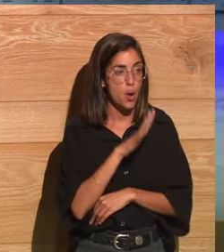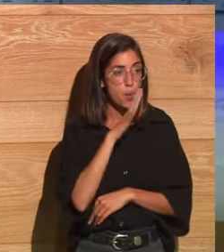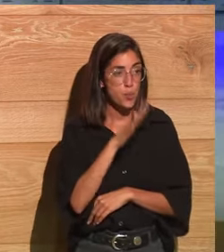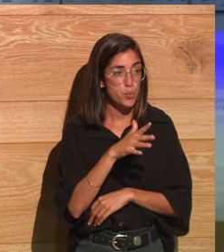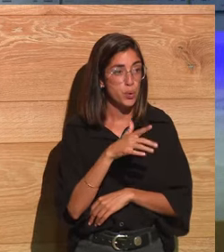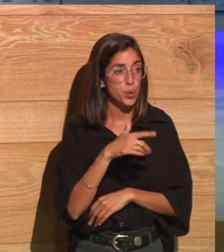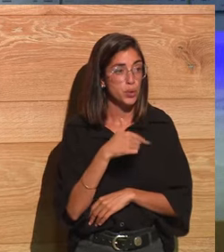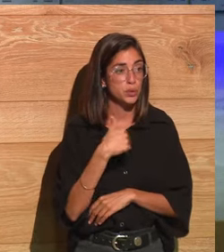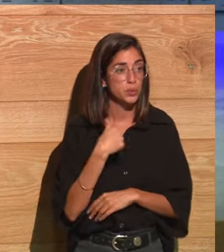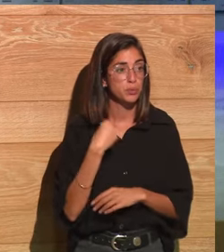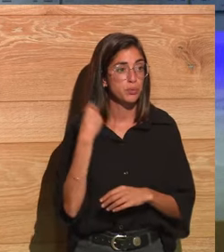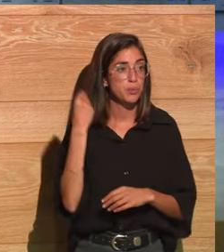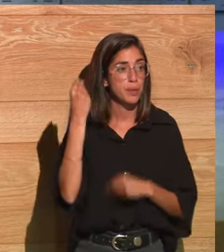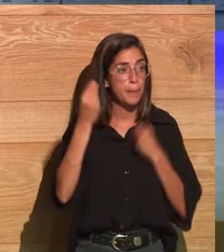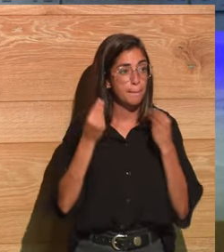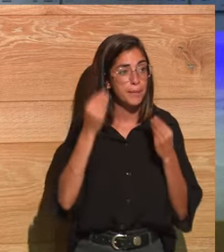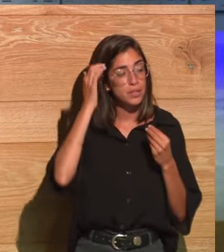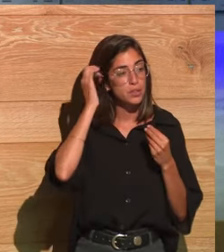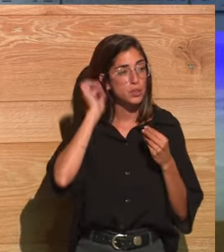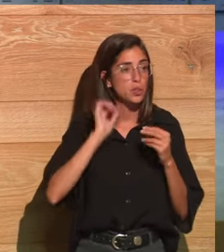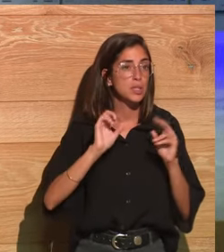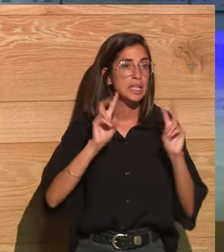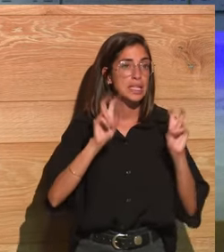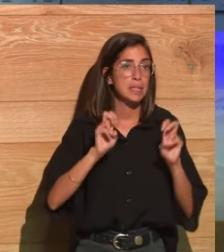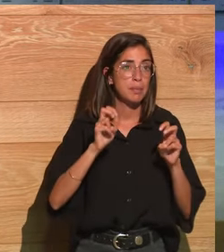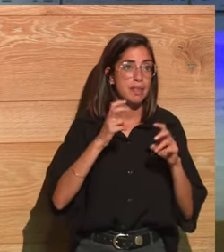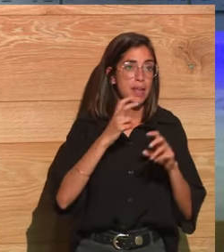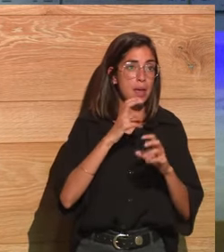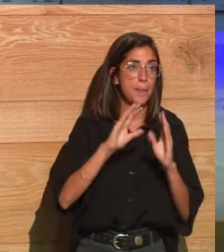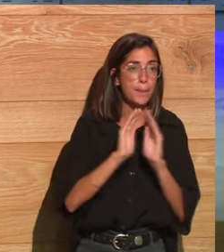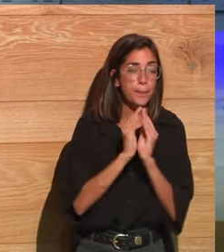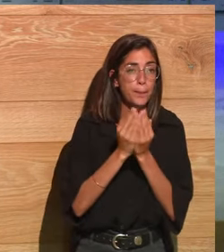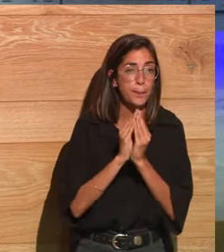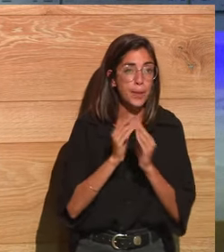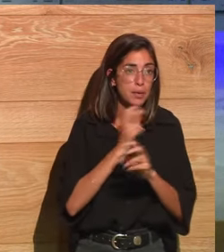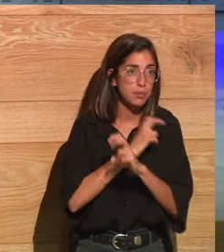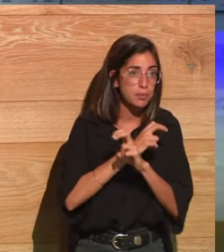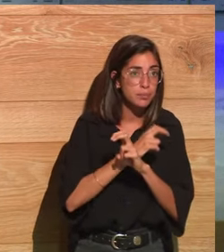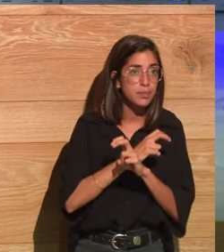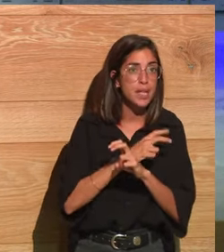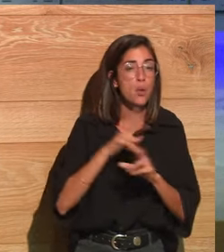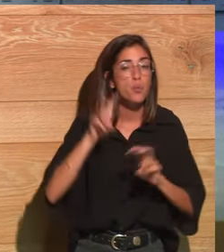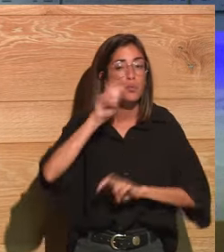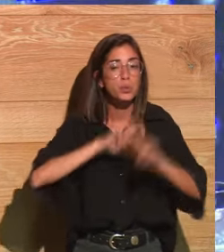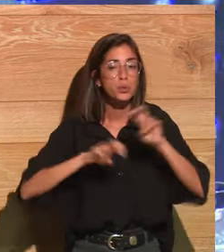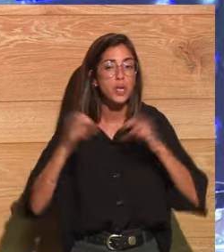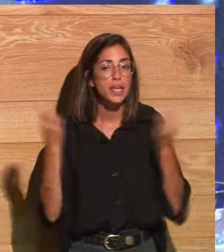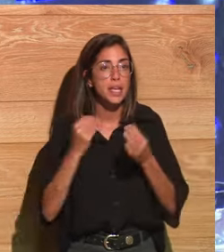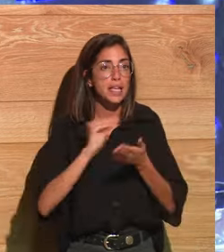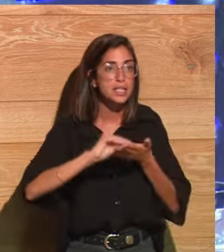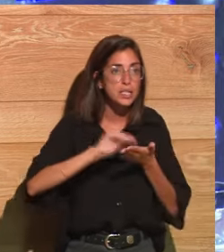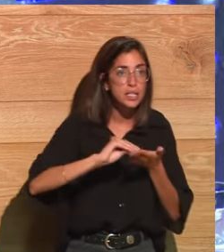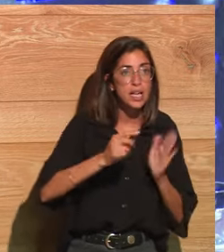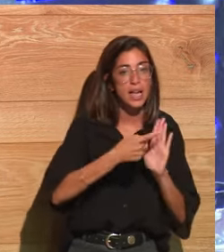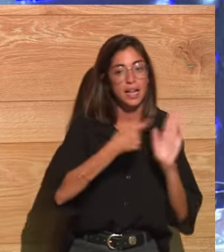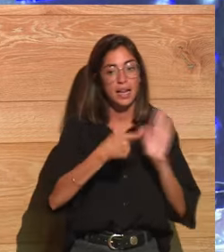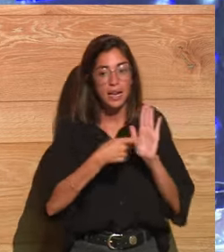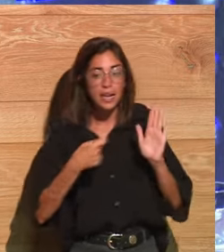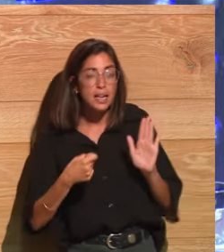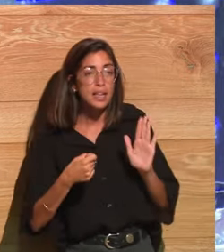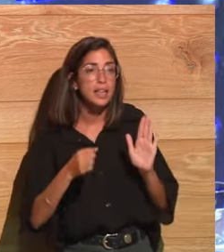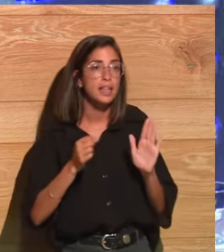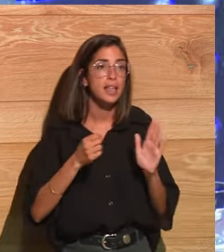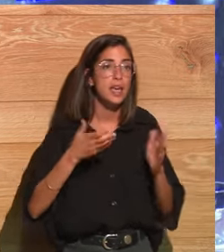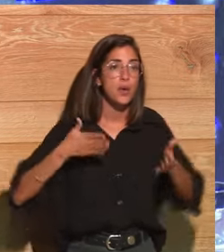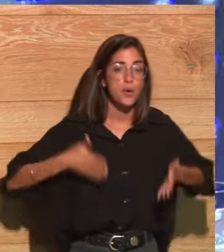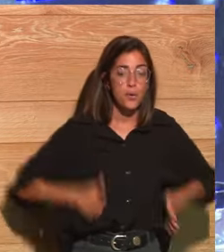de las cosas que no es exactamente la paleomelancolía, pero que se le parece mucho, es la búsqueda de la solución, la dieta, la manera de criar a los